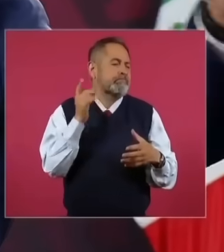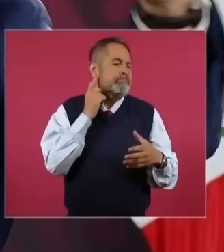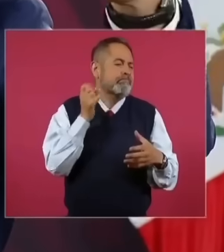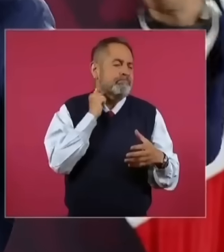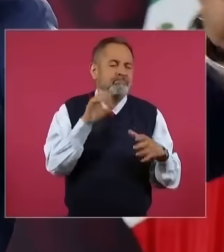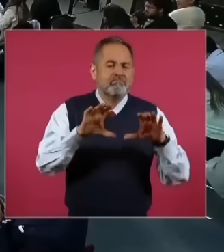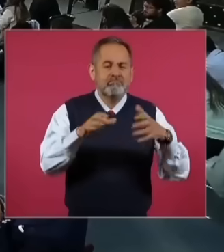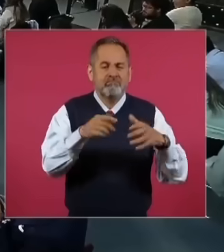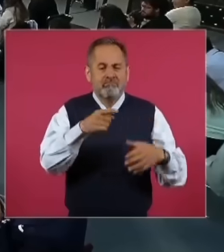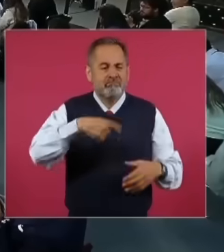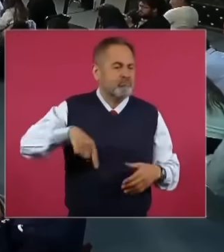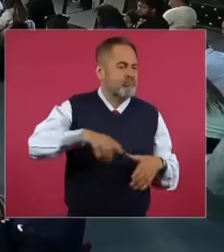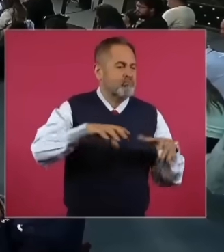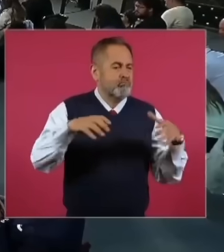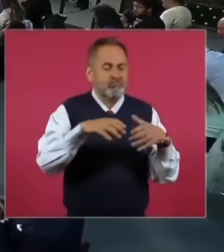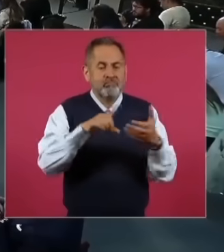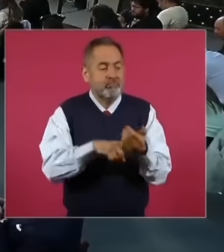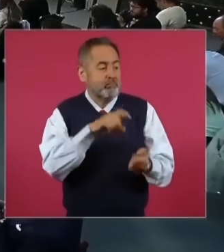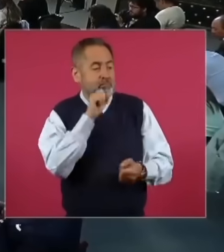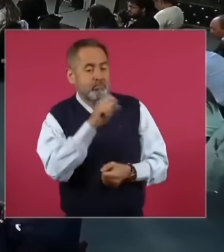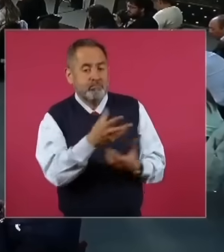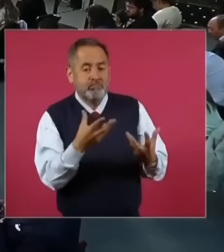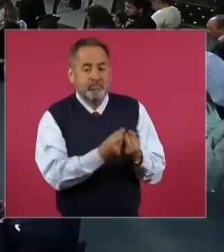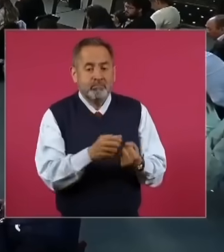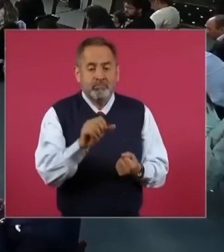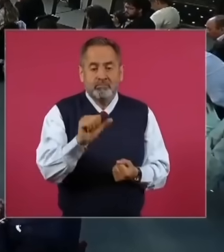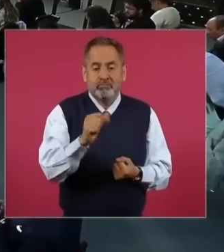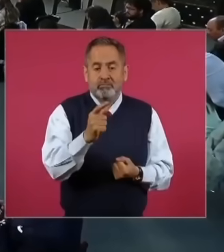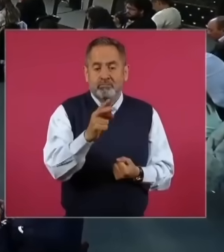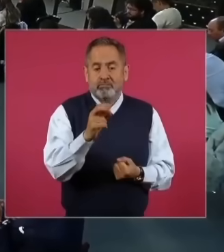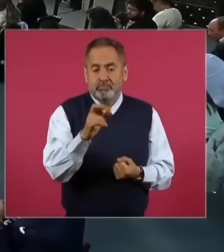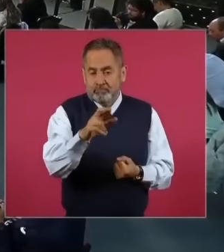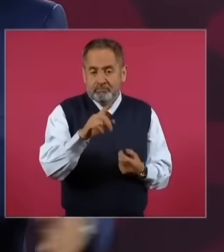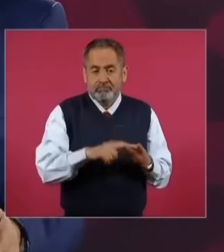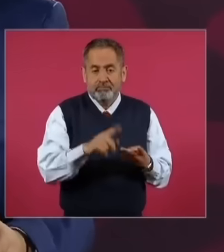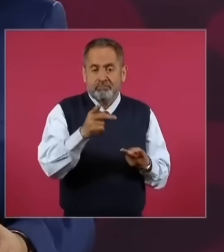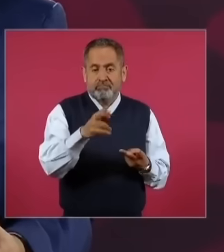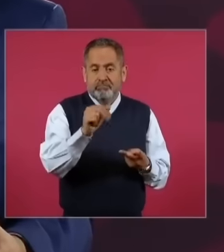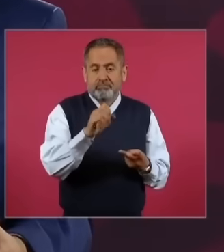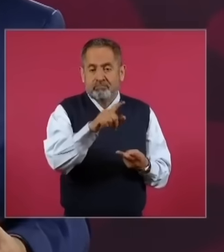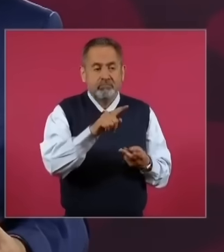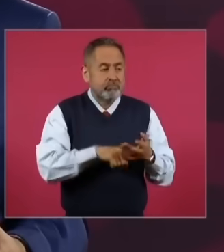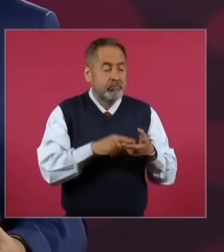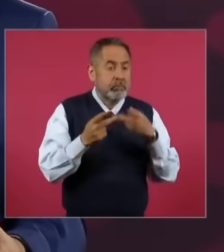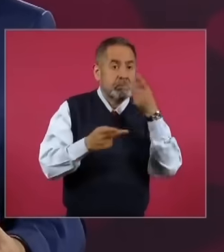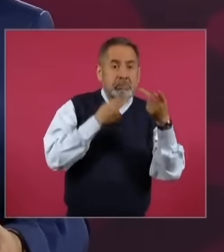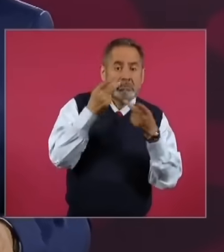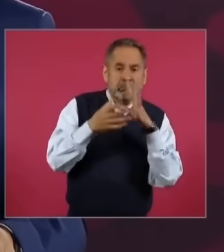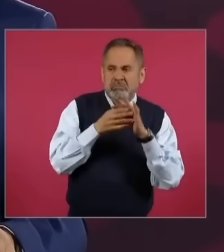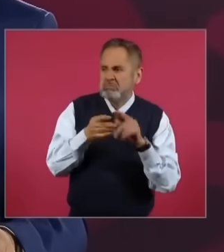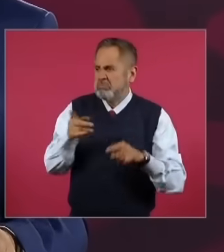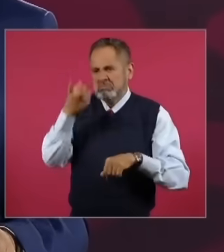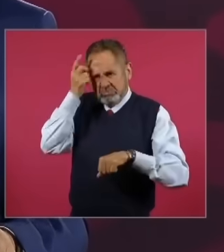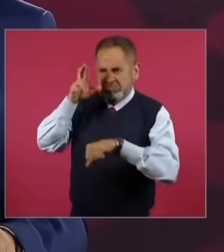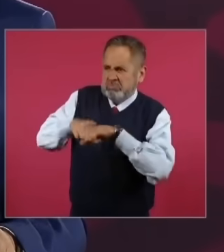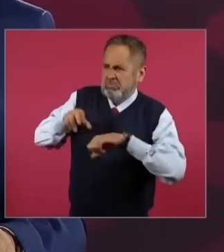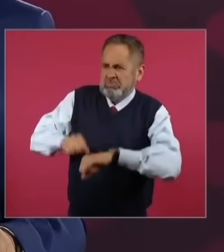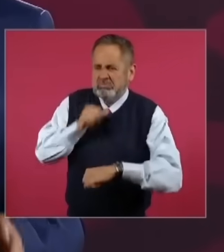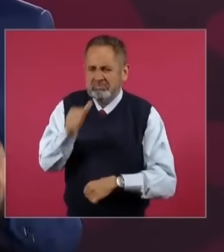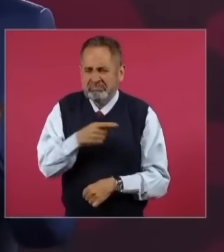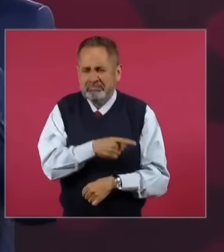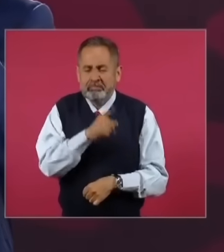guerra cultural. La guerra cultural de los ricos contra los pobres, de los humildes, de los que no